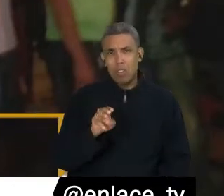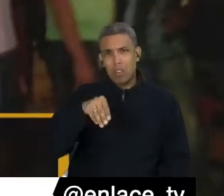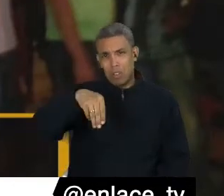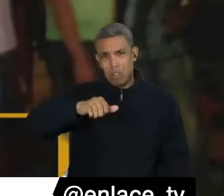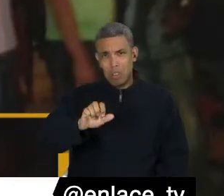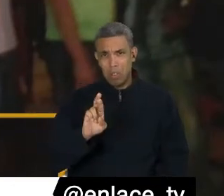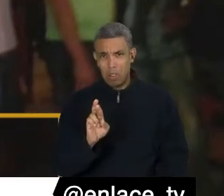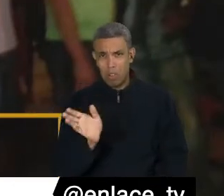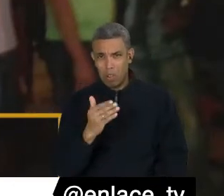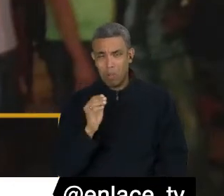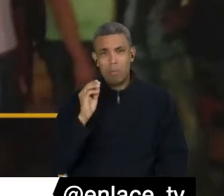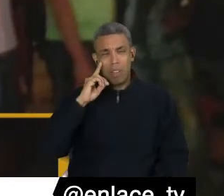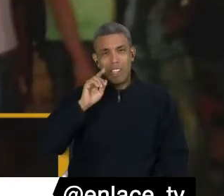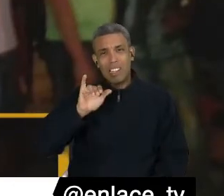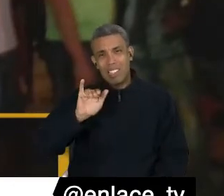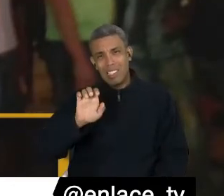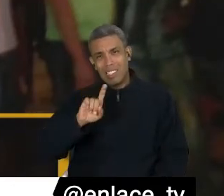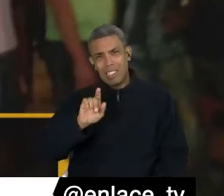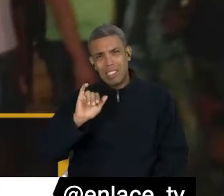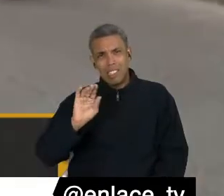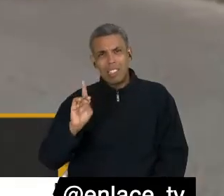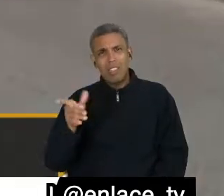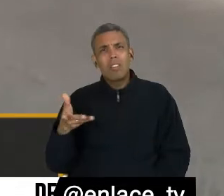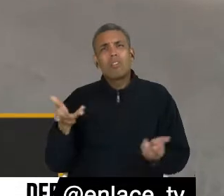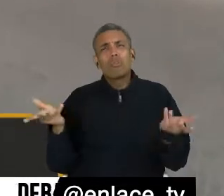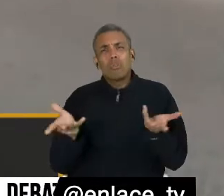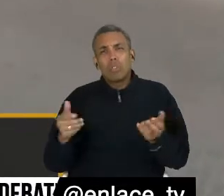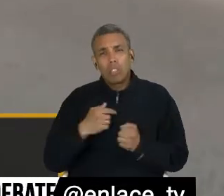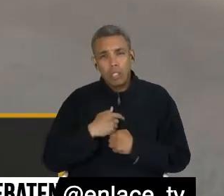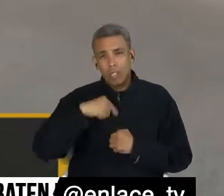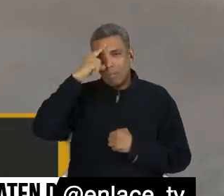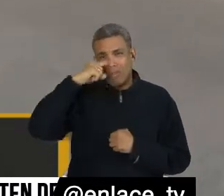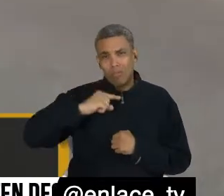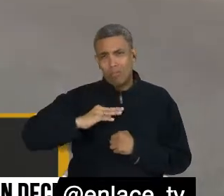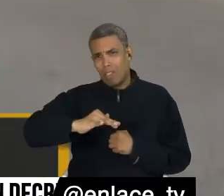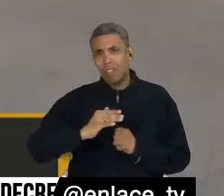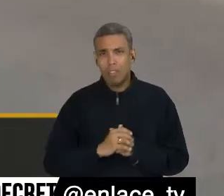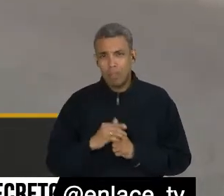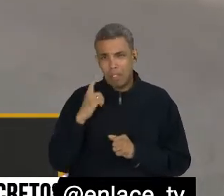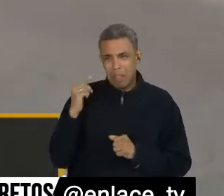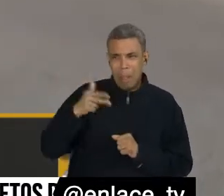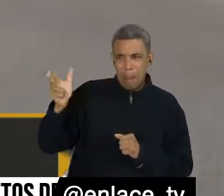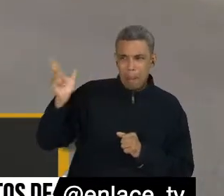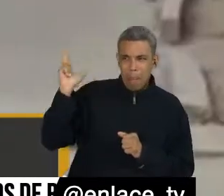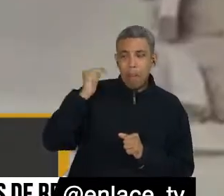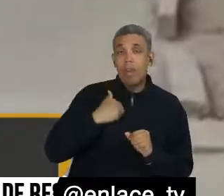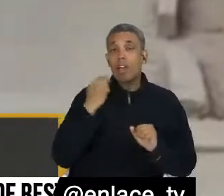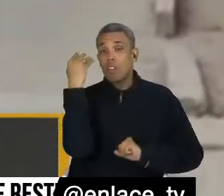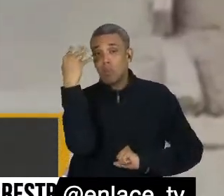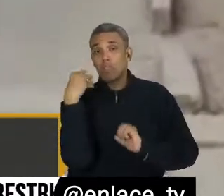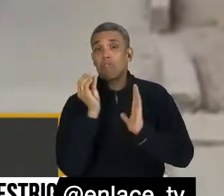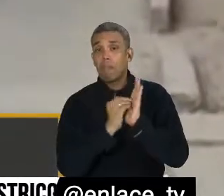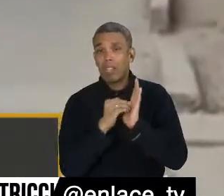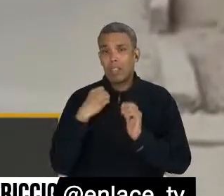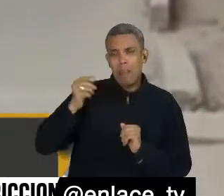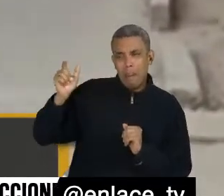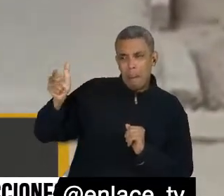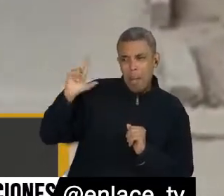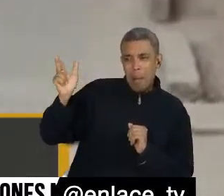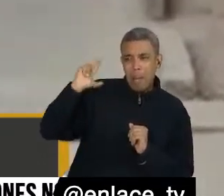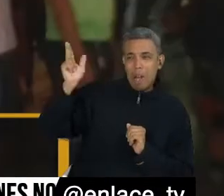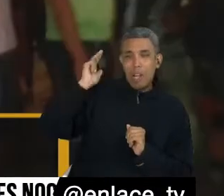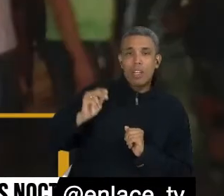blanco de un ataque sicarial en la ciudad de Santa Marta. Hombres fuertemente armados le dispararon en 4 oportunidades. 3 de los proyectiles